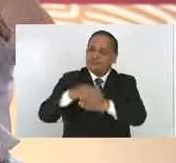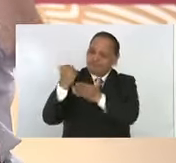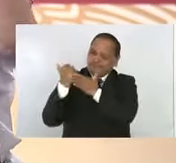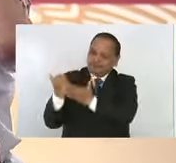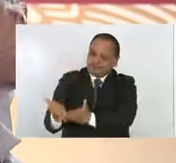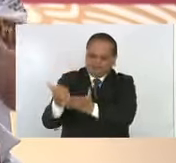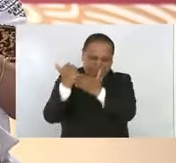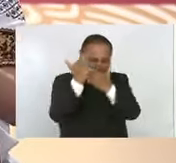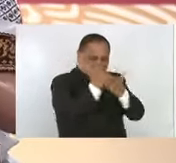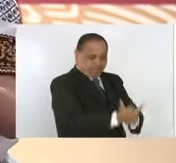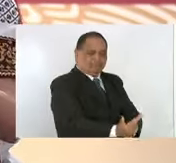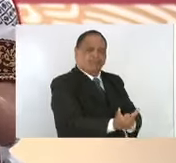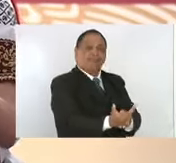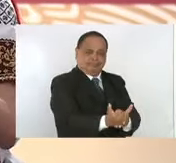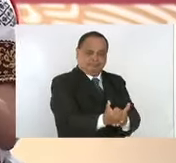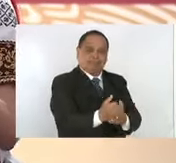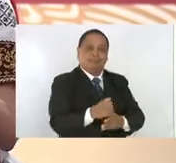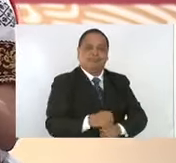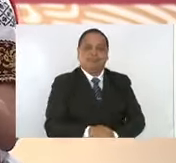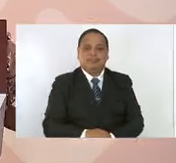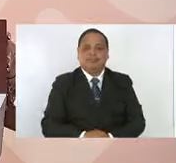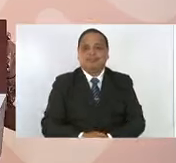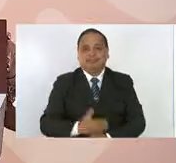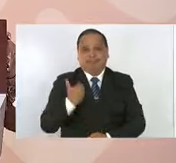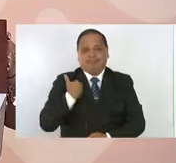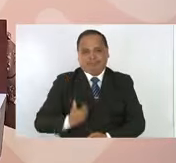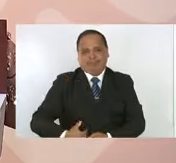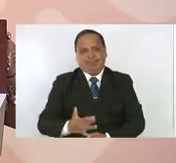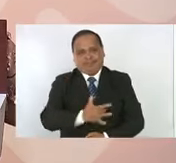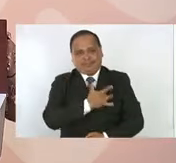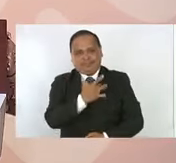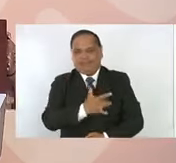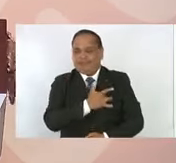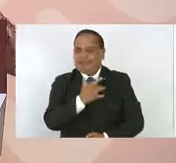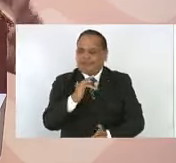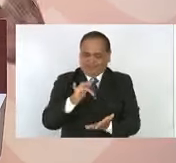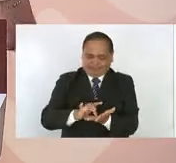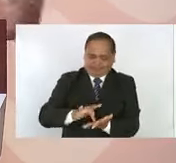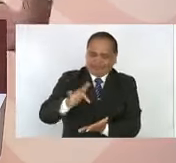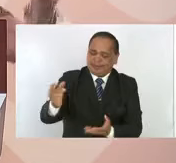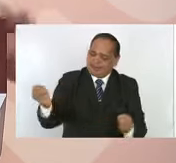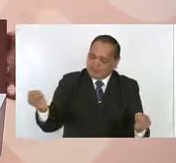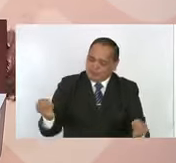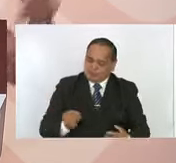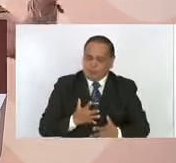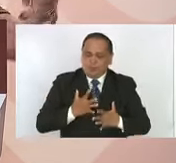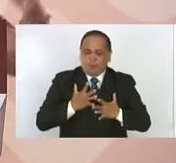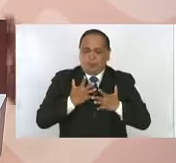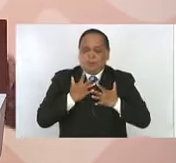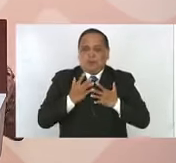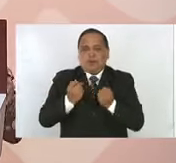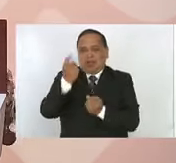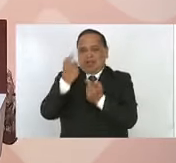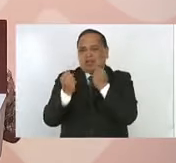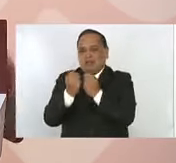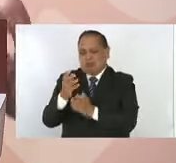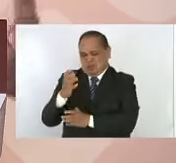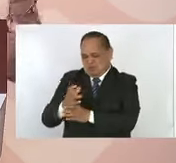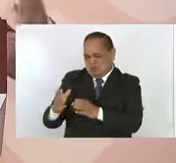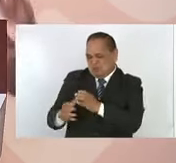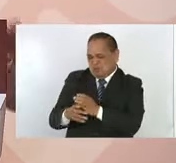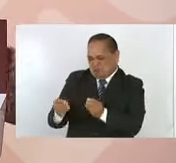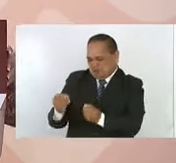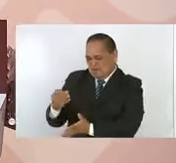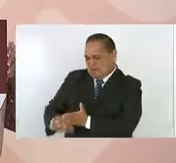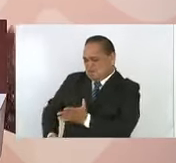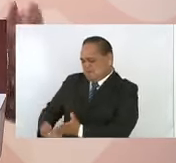y por eso mi profunda agradecimiento y emoción, muchos dan lo que les sobra.